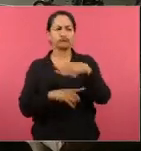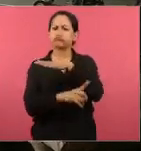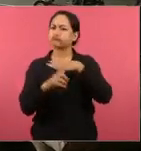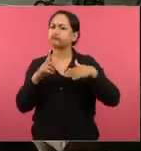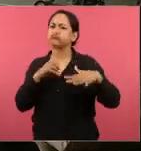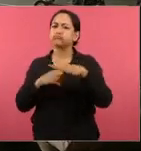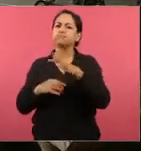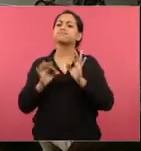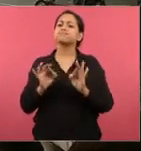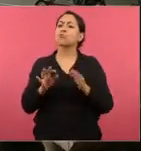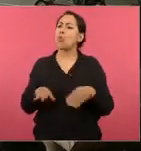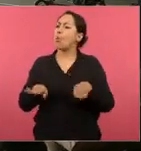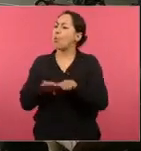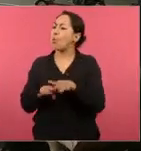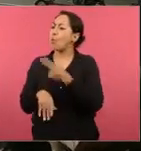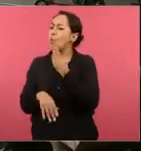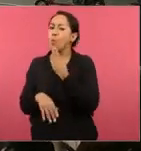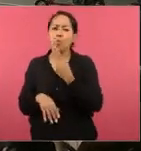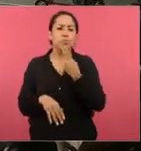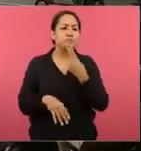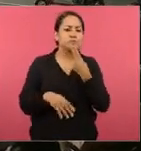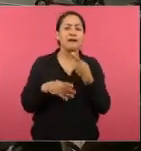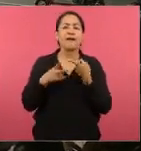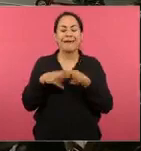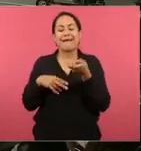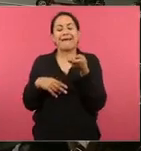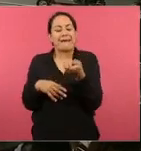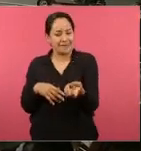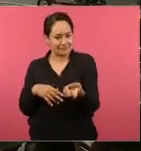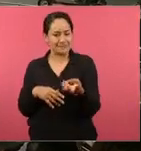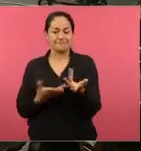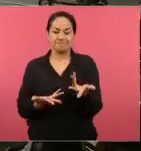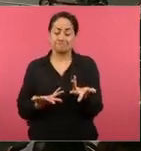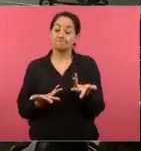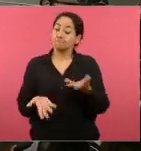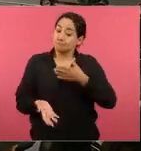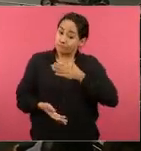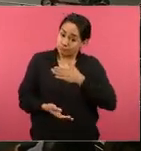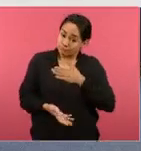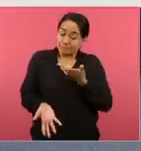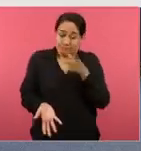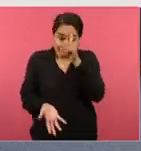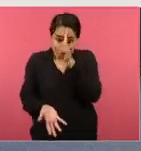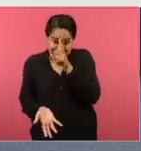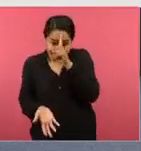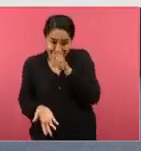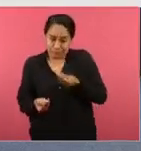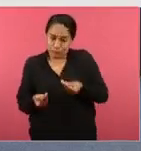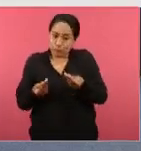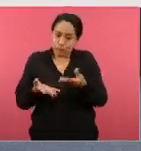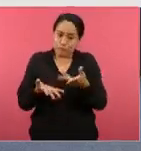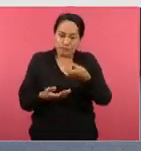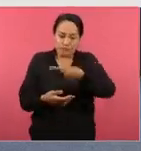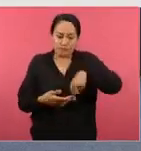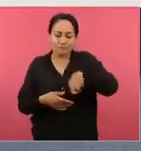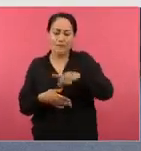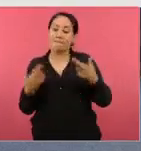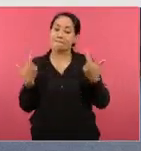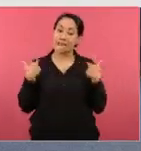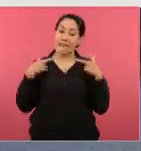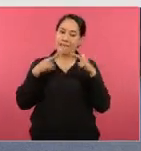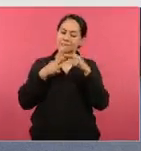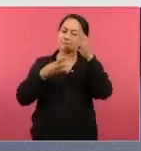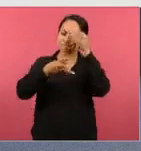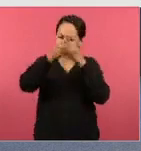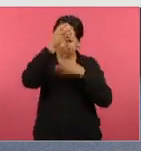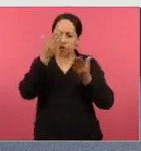específico. Entonces, todo eso es lo que ven. De ahí que sugerencias para los docentes en formación y para profesores.